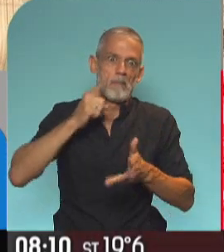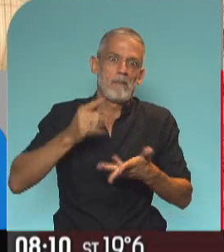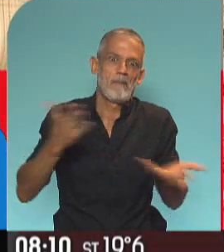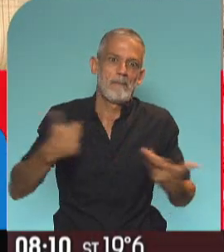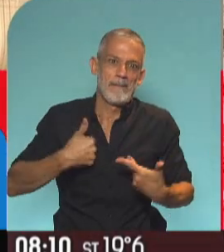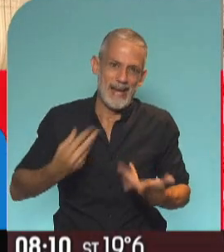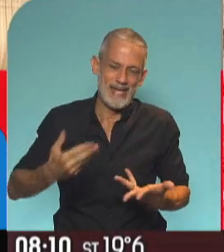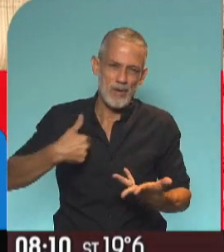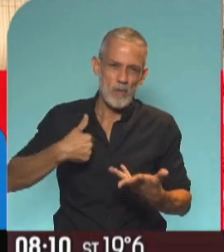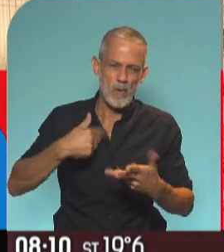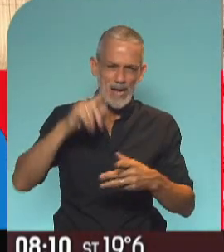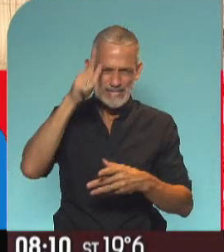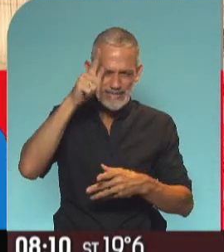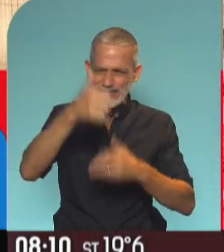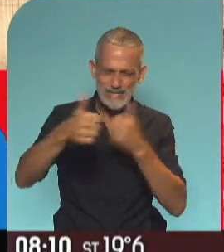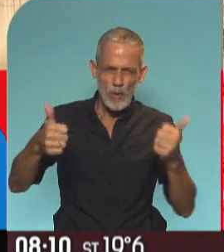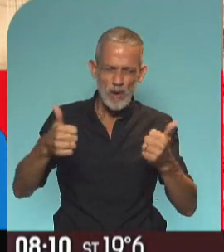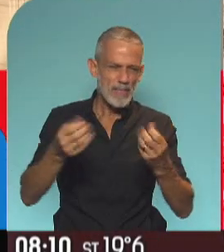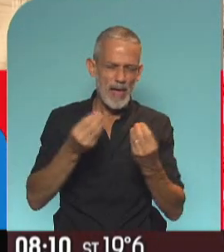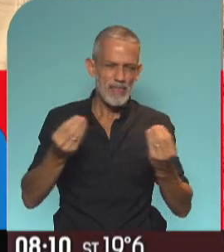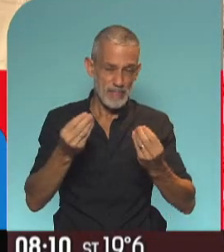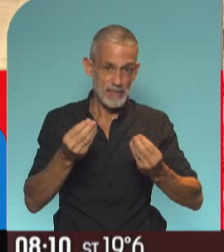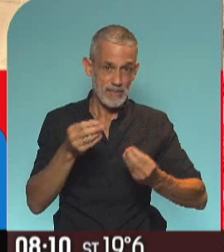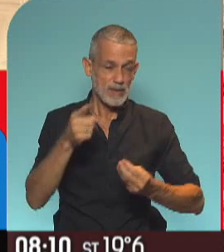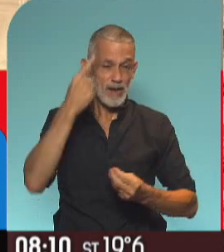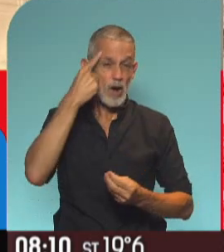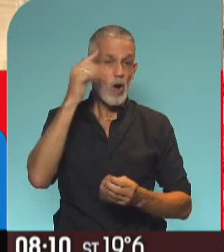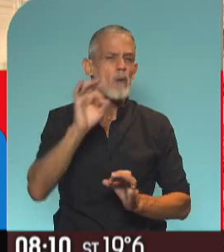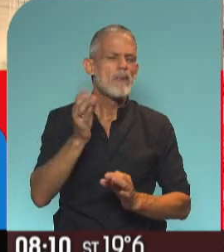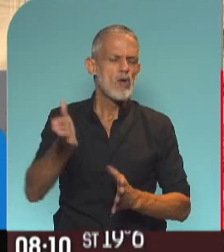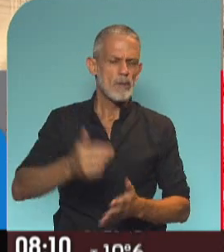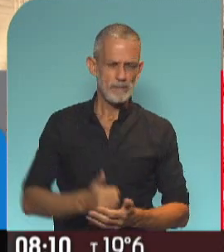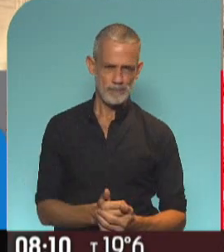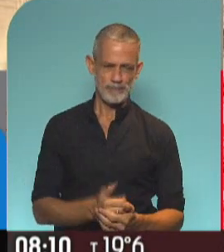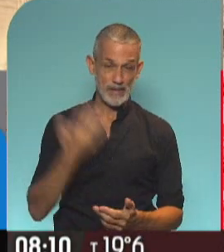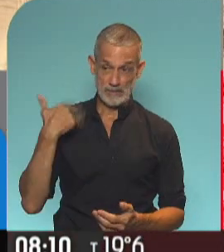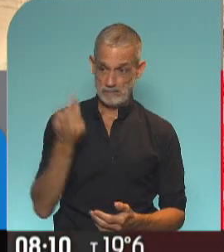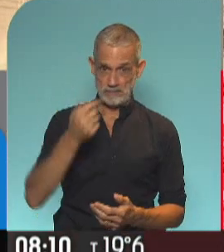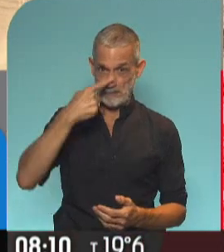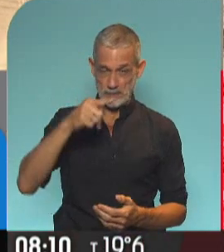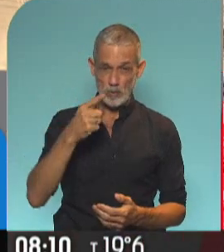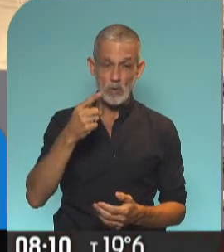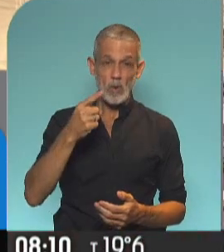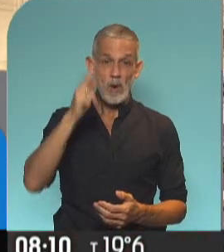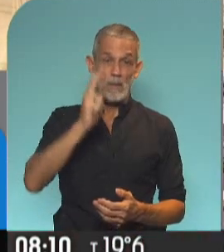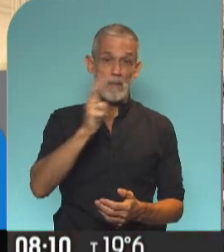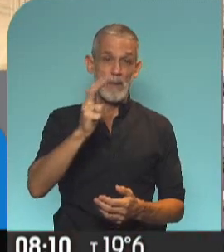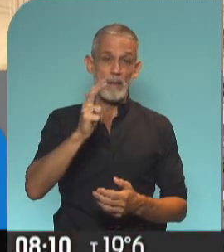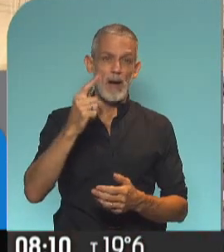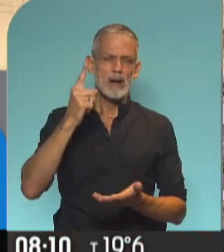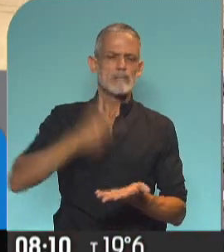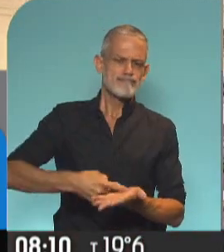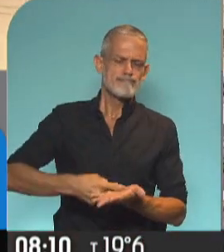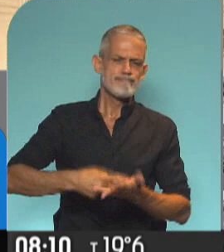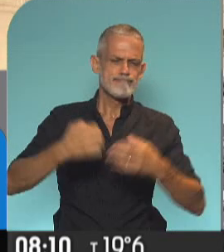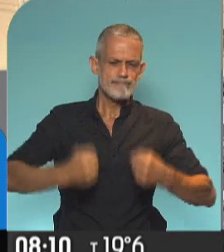un enorme operativo de seguridad. ¿Qué posición tiene tomado al respecto? Bueno, últimamente el Papa ha decidido también viajar por